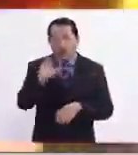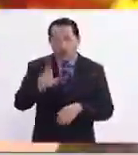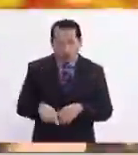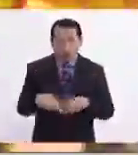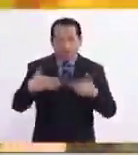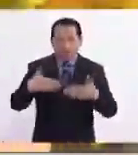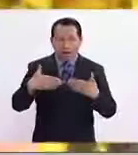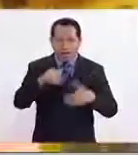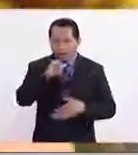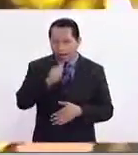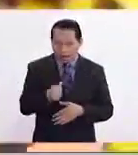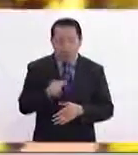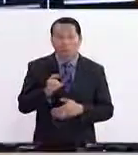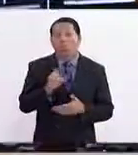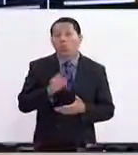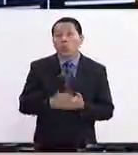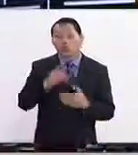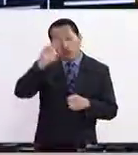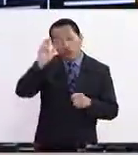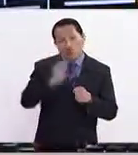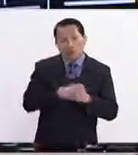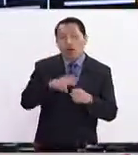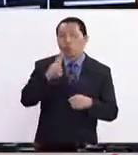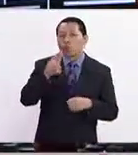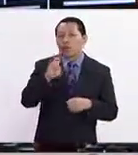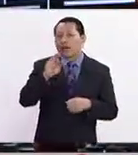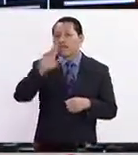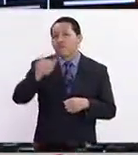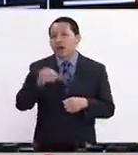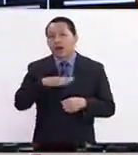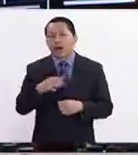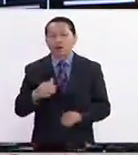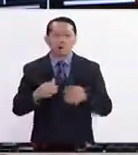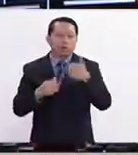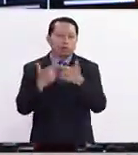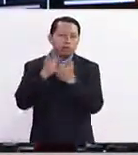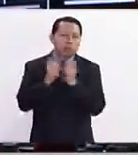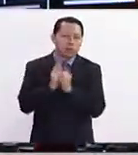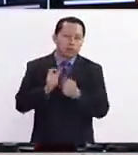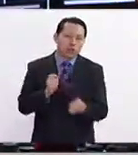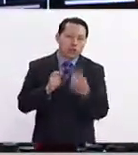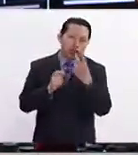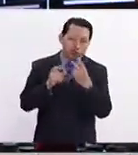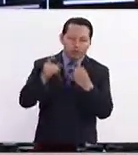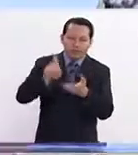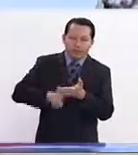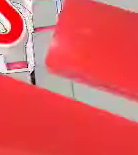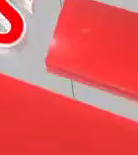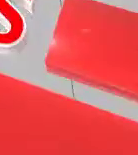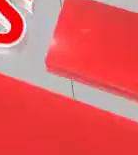Panamá. Exceptuando Europa, la UEFA tendrá en 6 grupos a 2 integrantes.